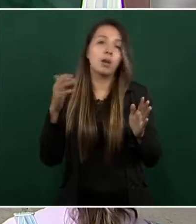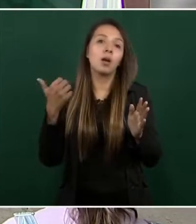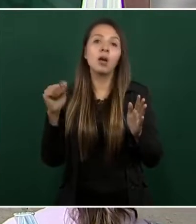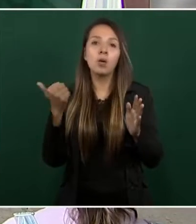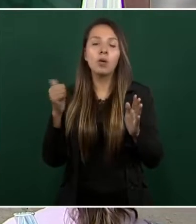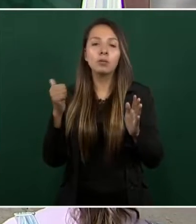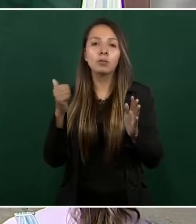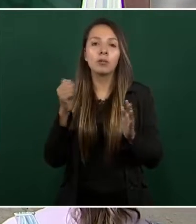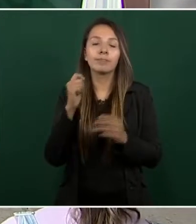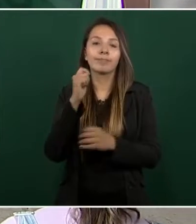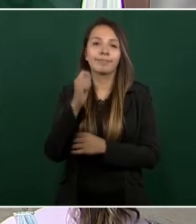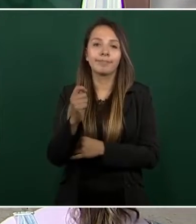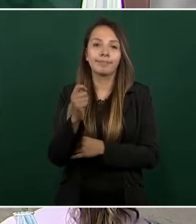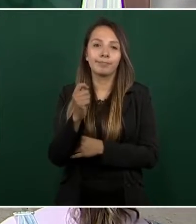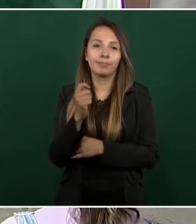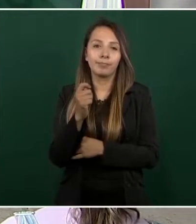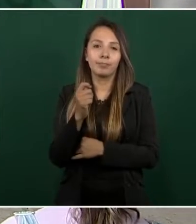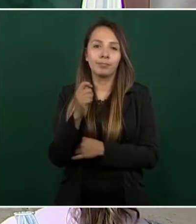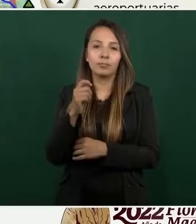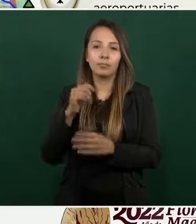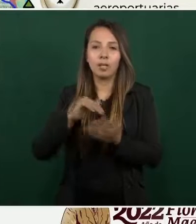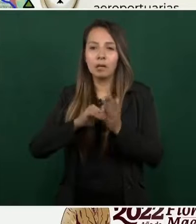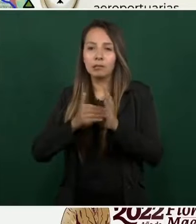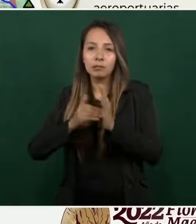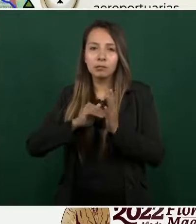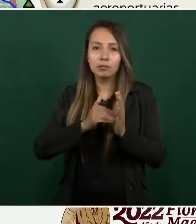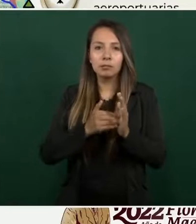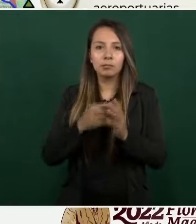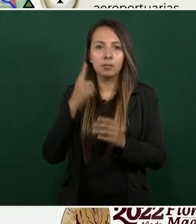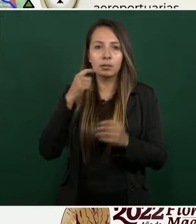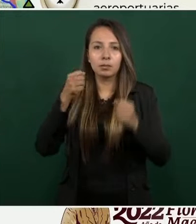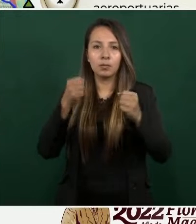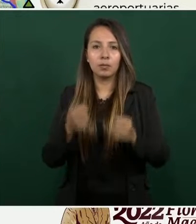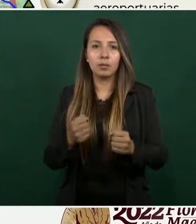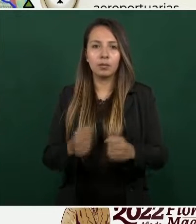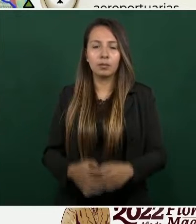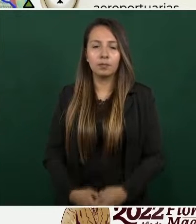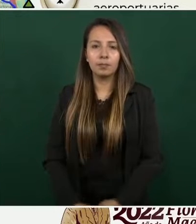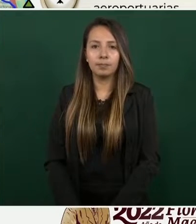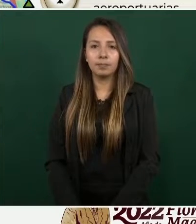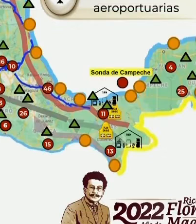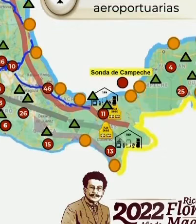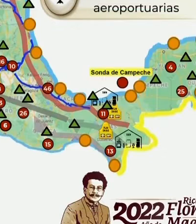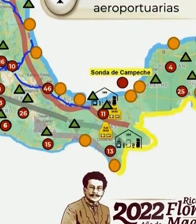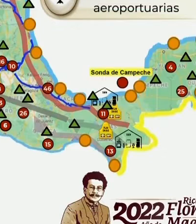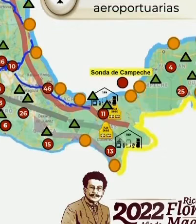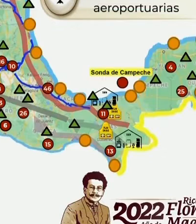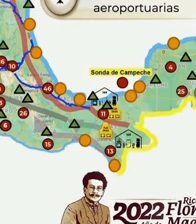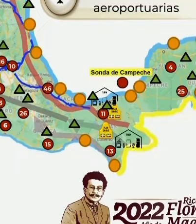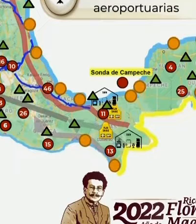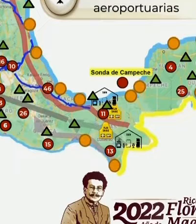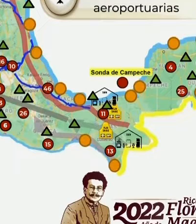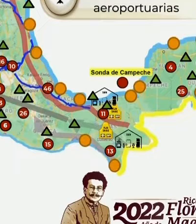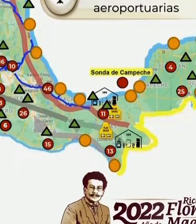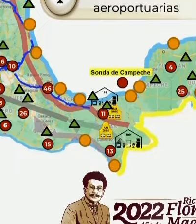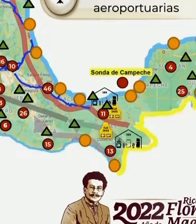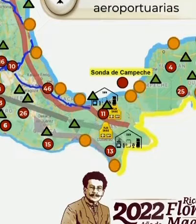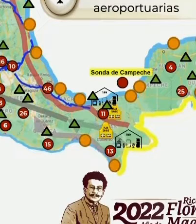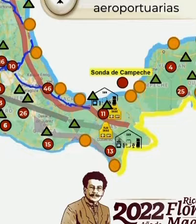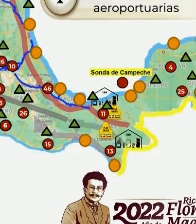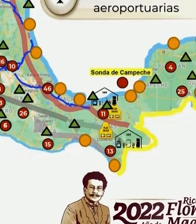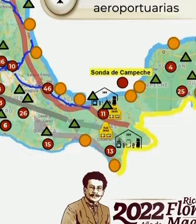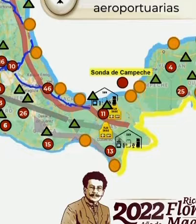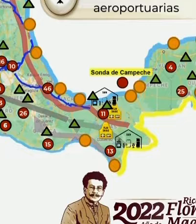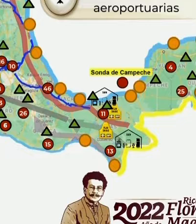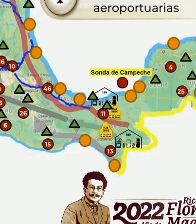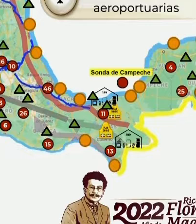estrategia de seguridad pública, la seguridad de instalaciones estratégicas, las operaciones en